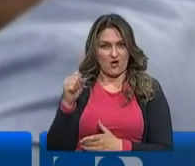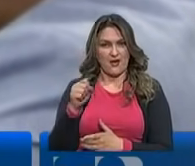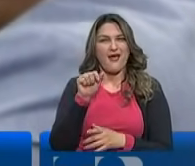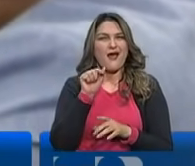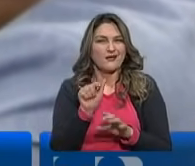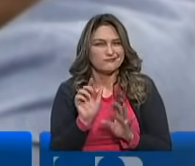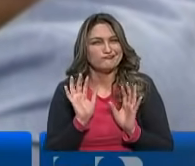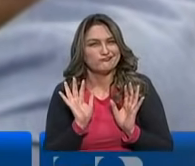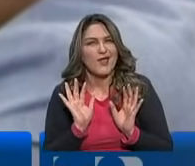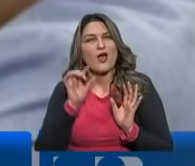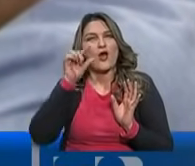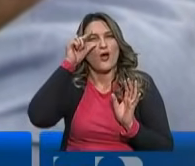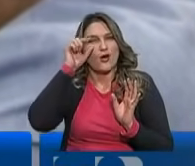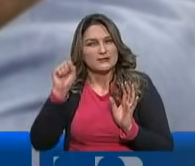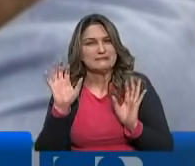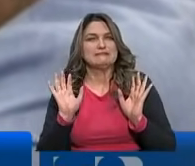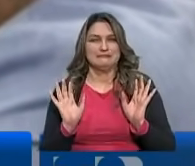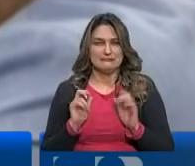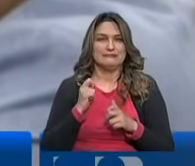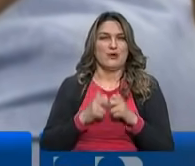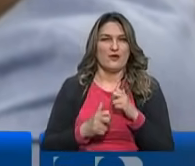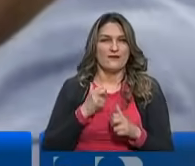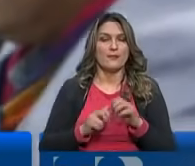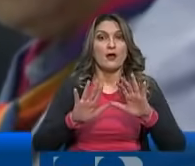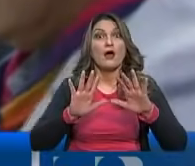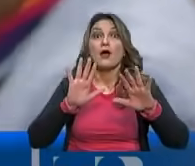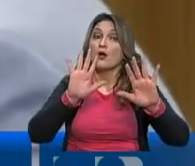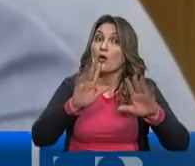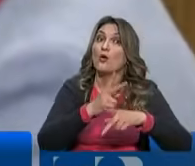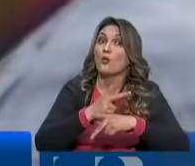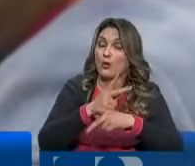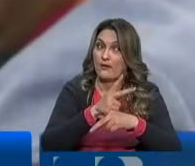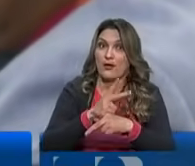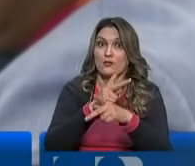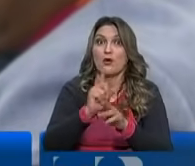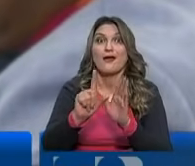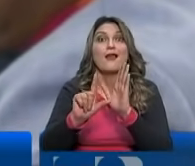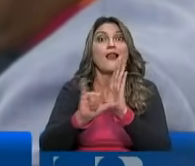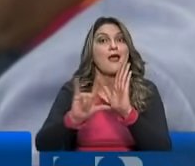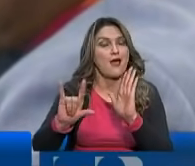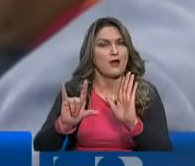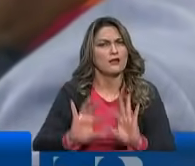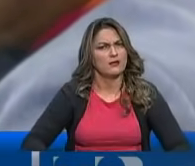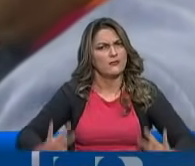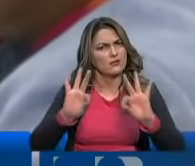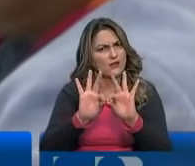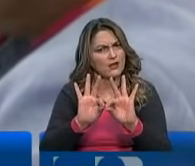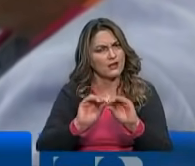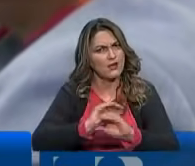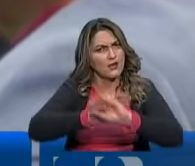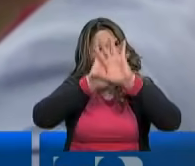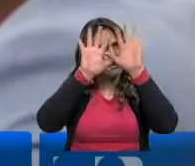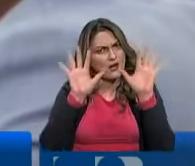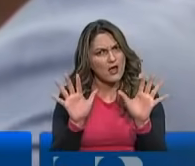investigación. Estamos en el punto del orden del día. Eso que quede claro, eso sí es ilegal. Aquí tenemos que ir con las instituciones que nos